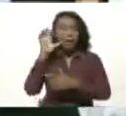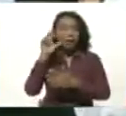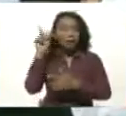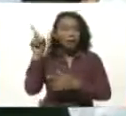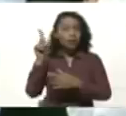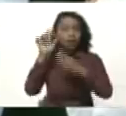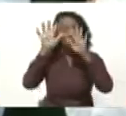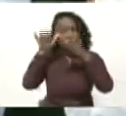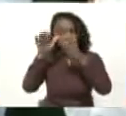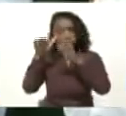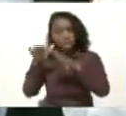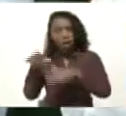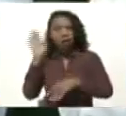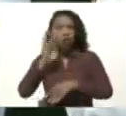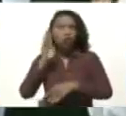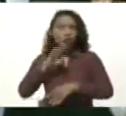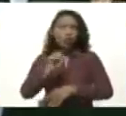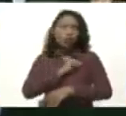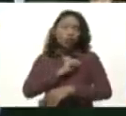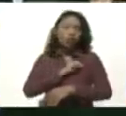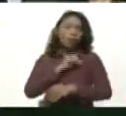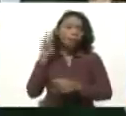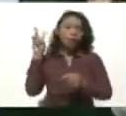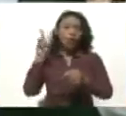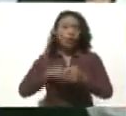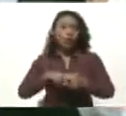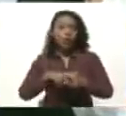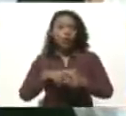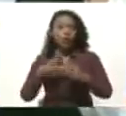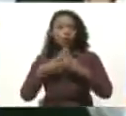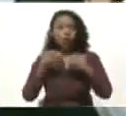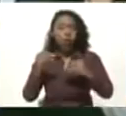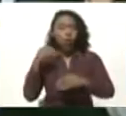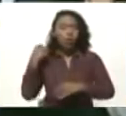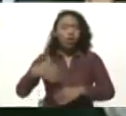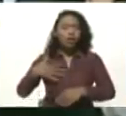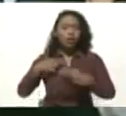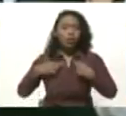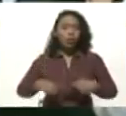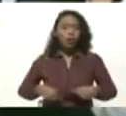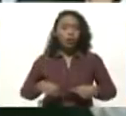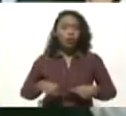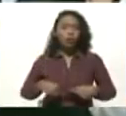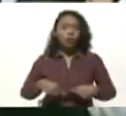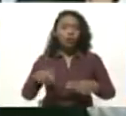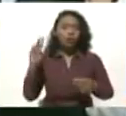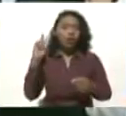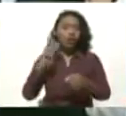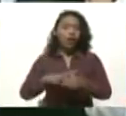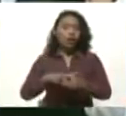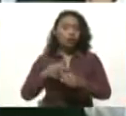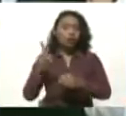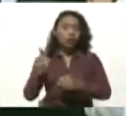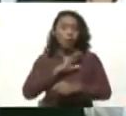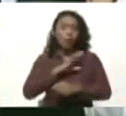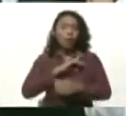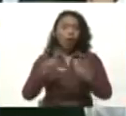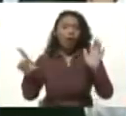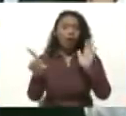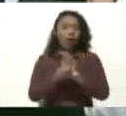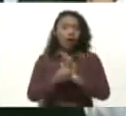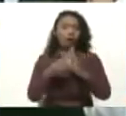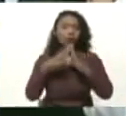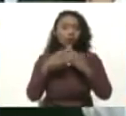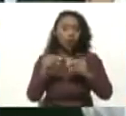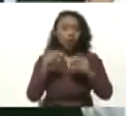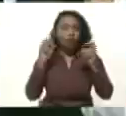del imperio, corrupto y cobarde, me fueron violados todos los derechos humanos. Violaron su propia ley, plazo, los